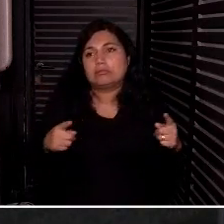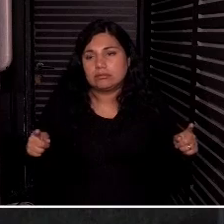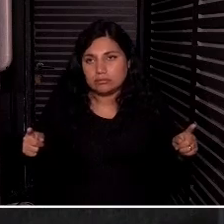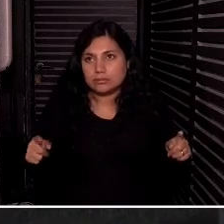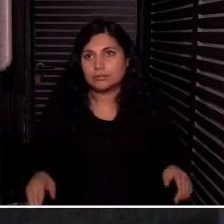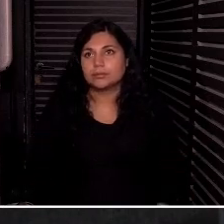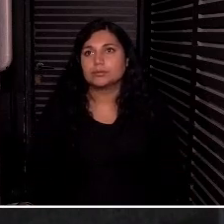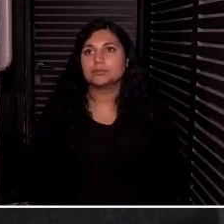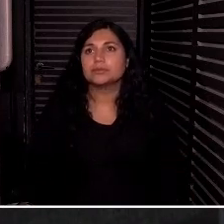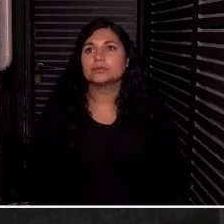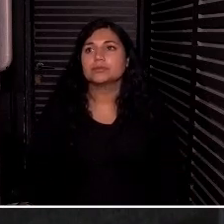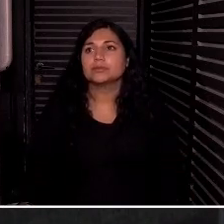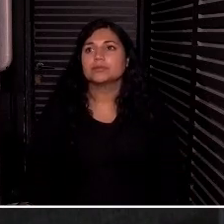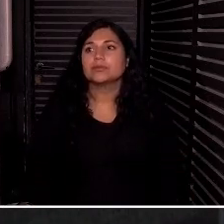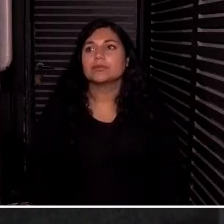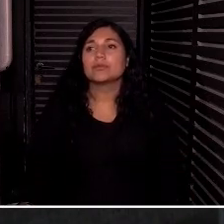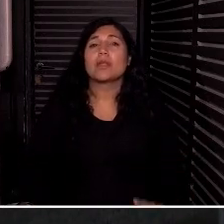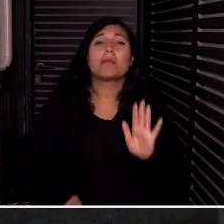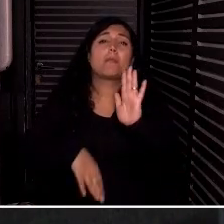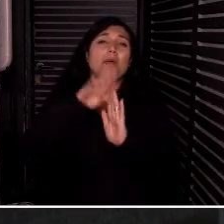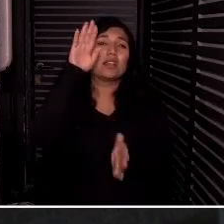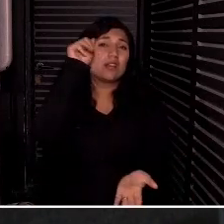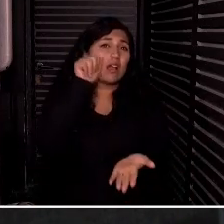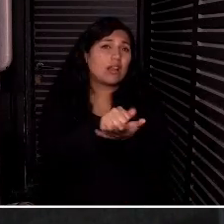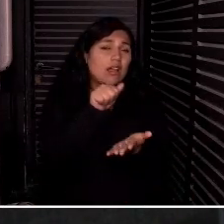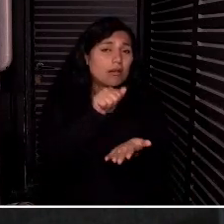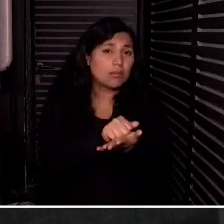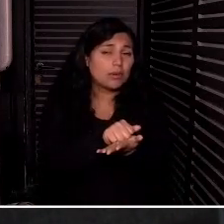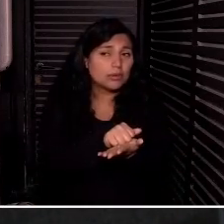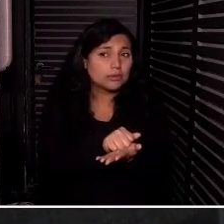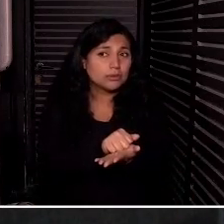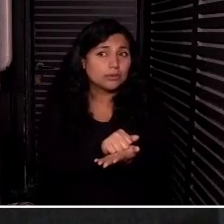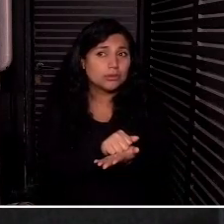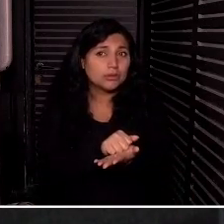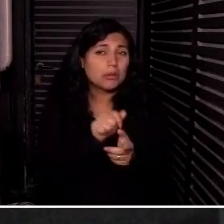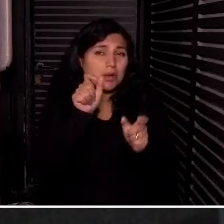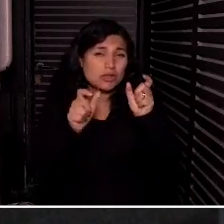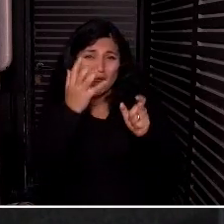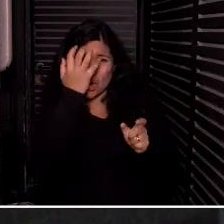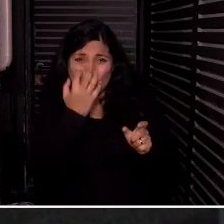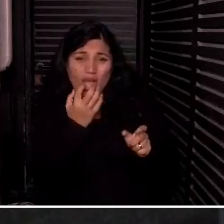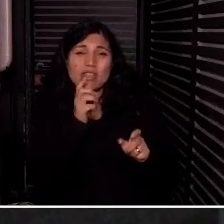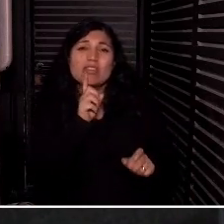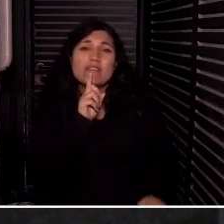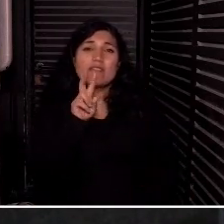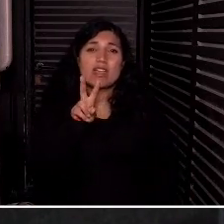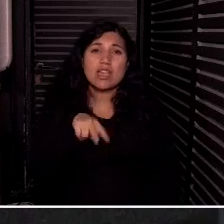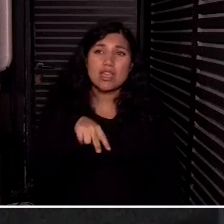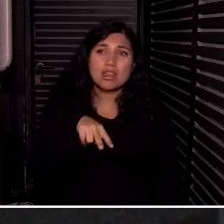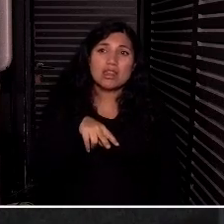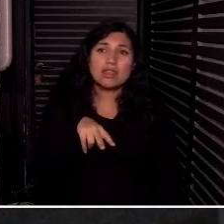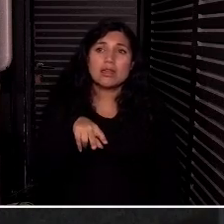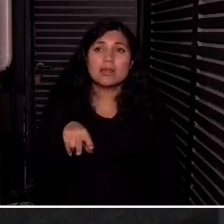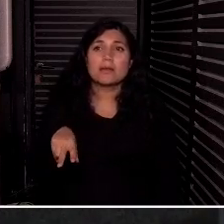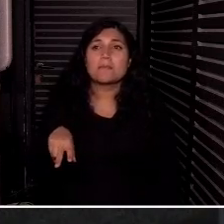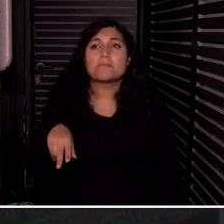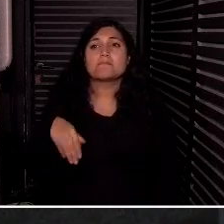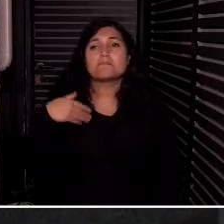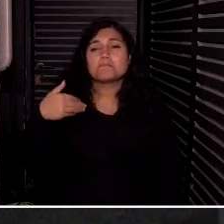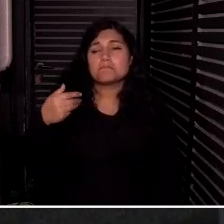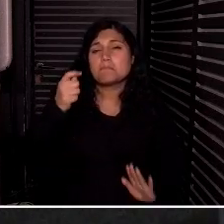eh Y por eso que mientras más reclamos recibo Al Día de gente que está enojada con lo que hace tvn los primeros meses llevo solo cinco